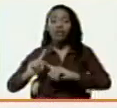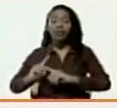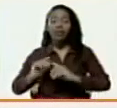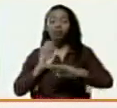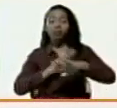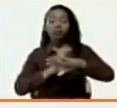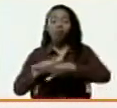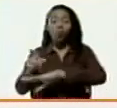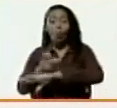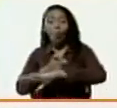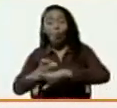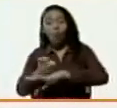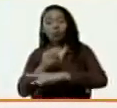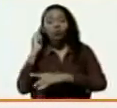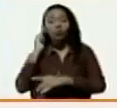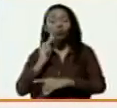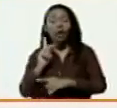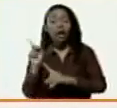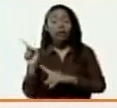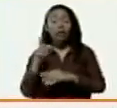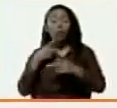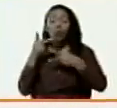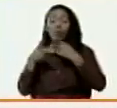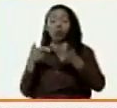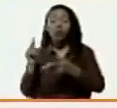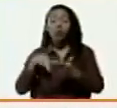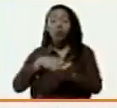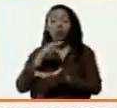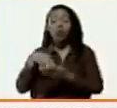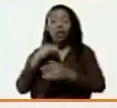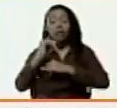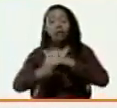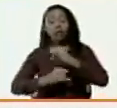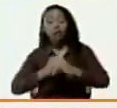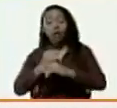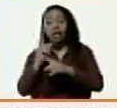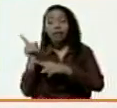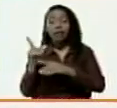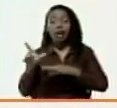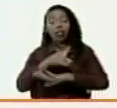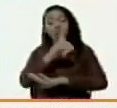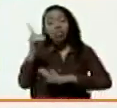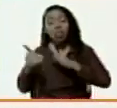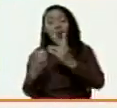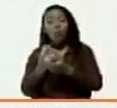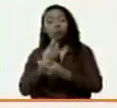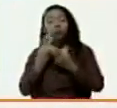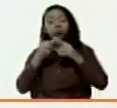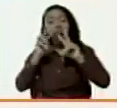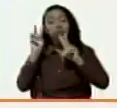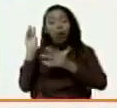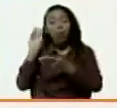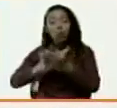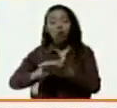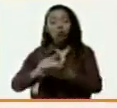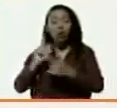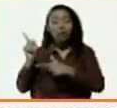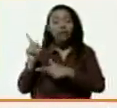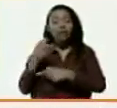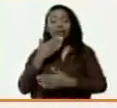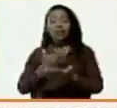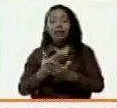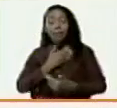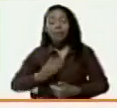del gobierno bolivariano debido a la política tanto nacional como internacional y esa diplomacia bolivariana de paz que se ha impuesto gracias al